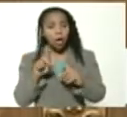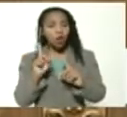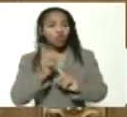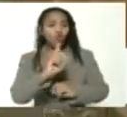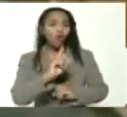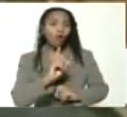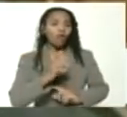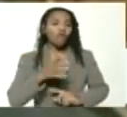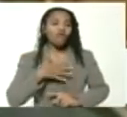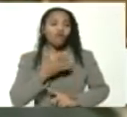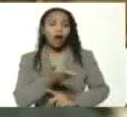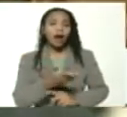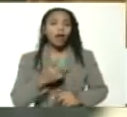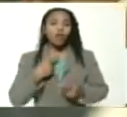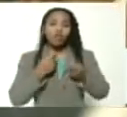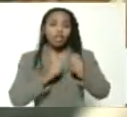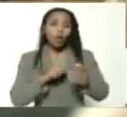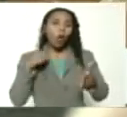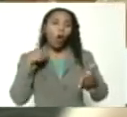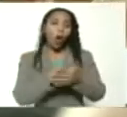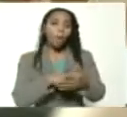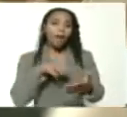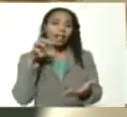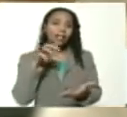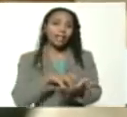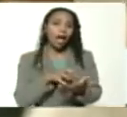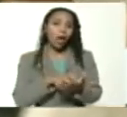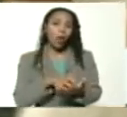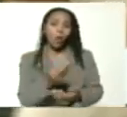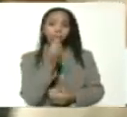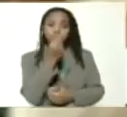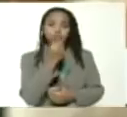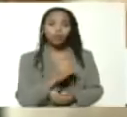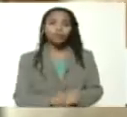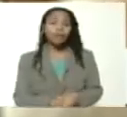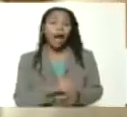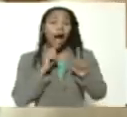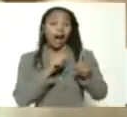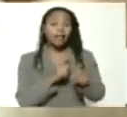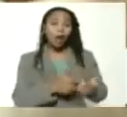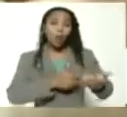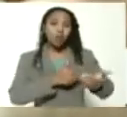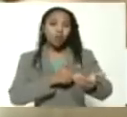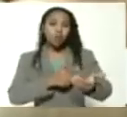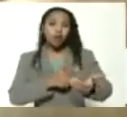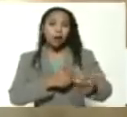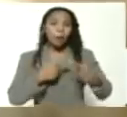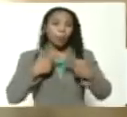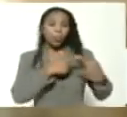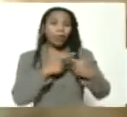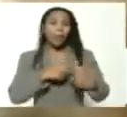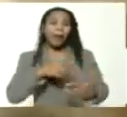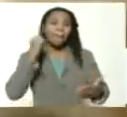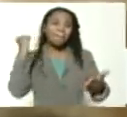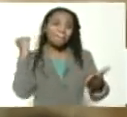fue un intento de golpe de Estado vegetariano. Allí había armas de guerra para